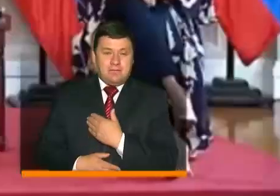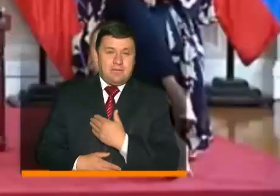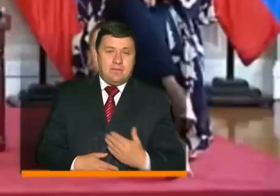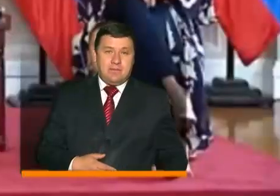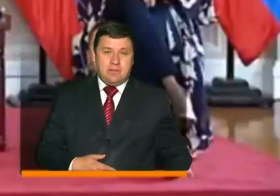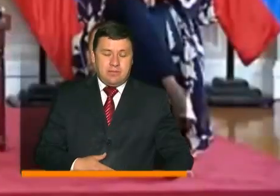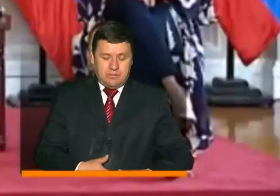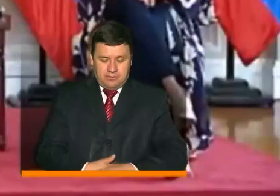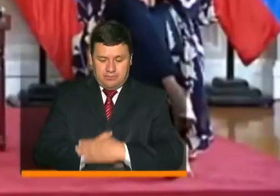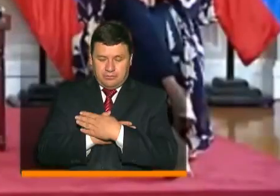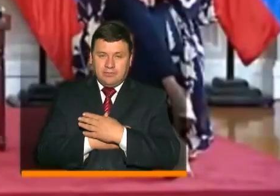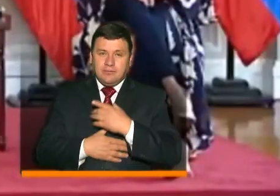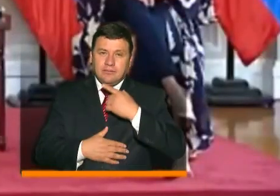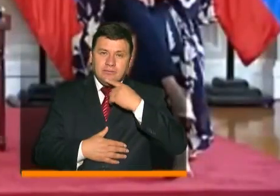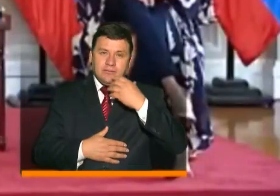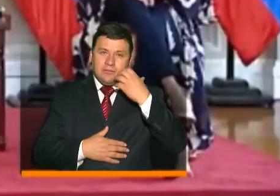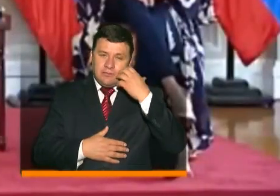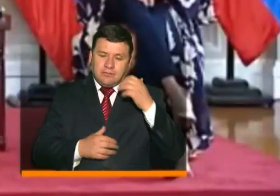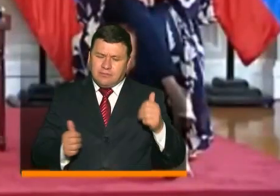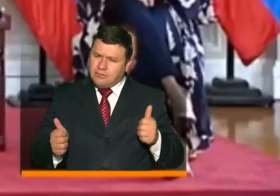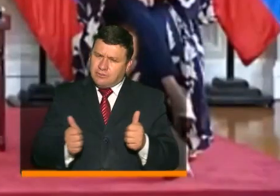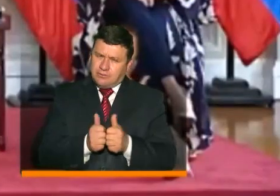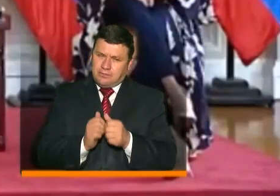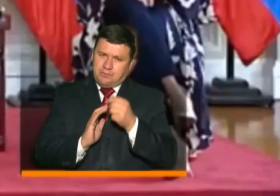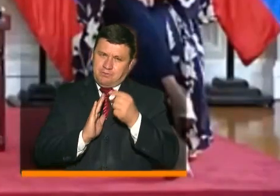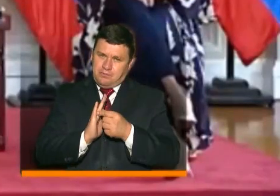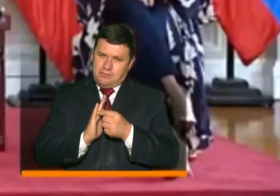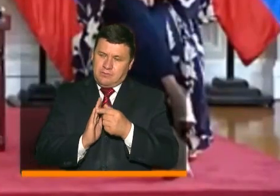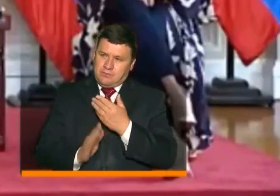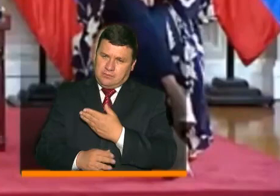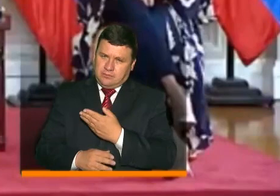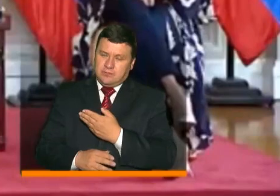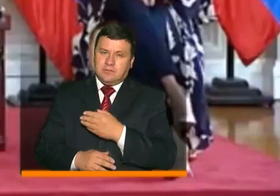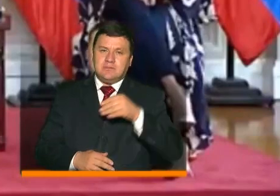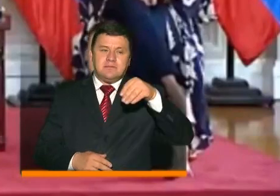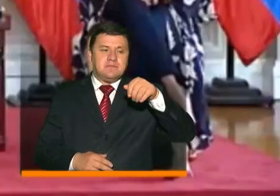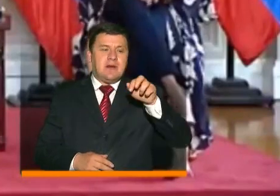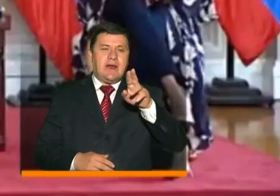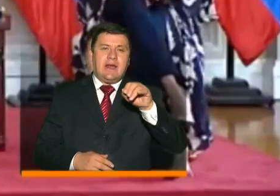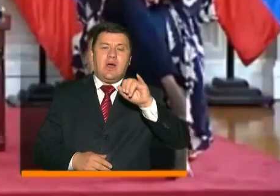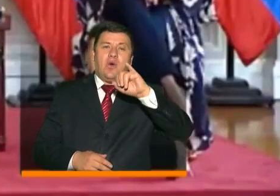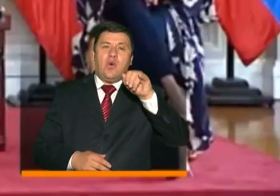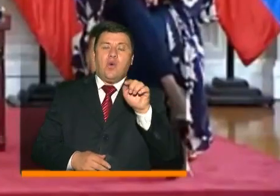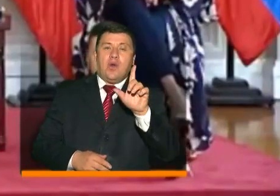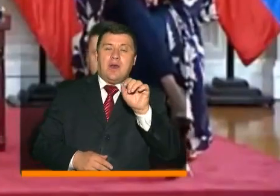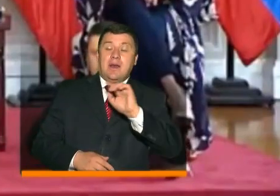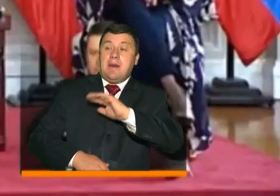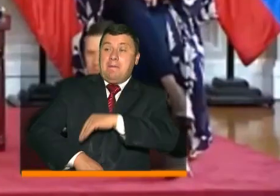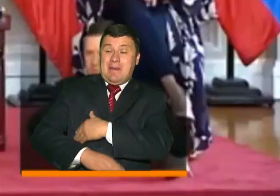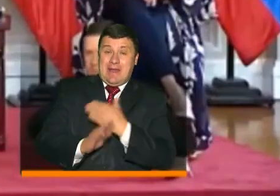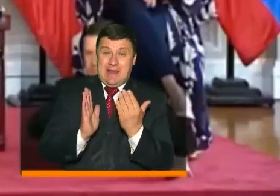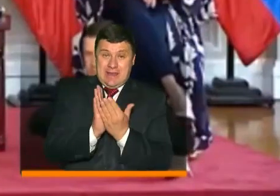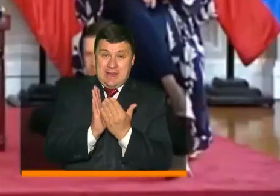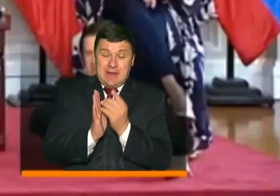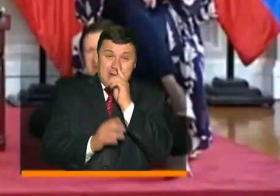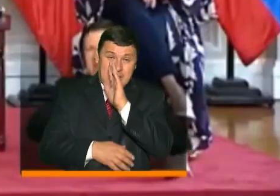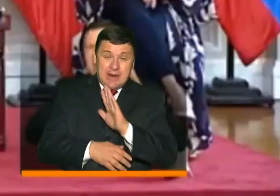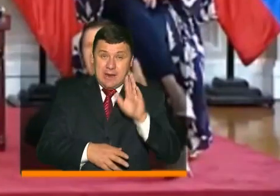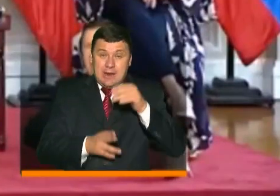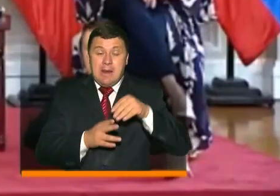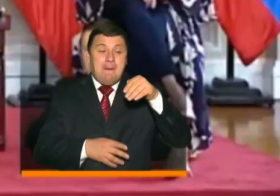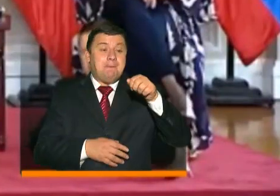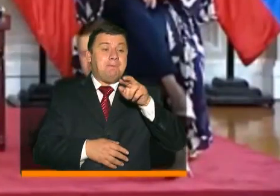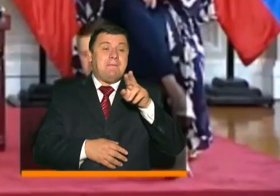presidente de la República, Iván Duque, en compañía de la primera dama de la Nación, María Juliana Ruiz, y la ministra de Educación Nacional,